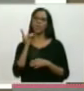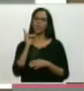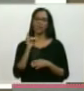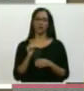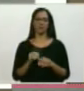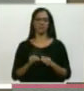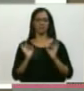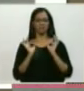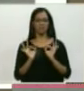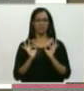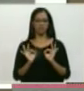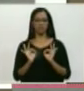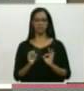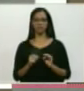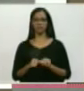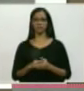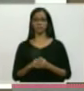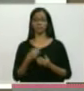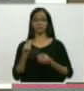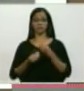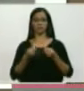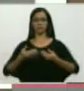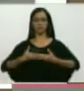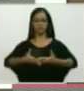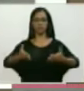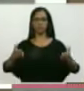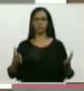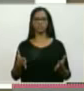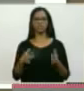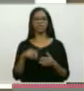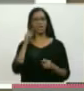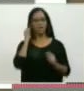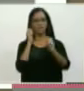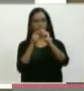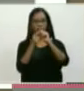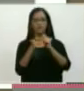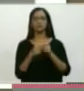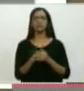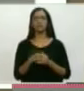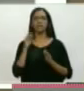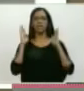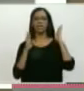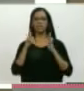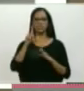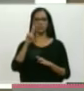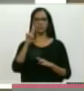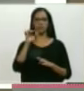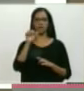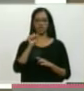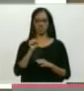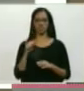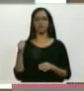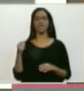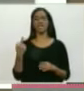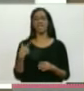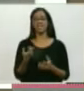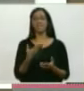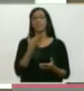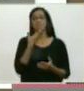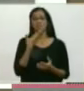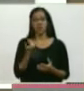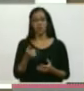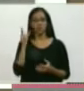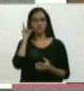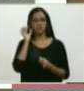particular, se abren las anchas alamedas de la esperanza. El candidato Luis Arce tiene el favorable,